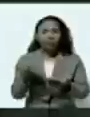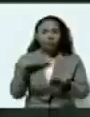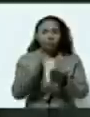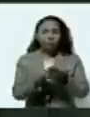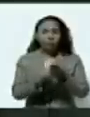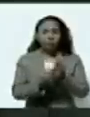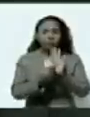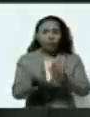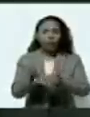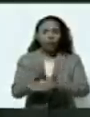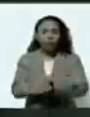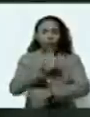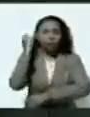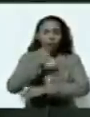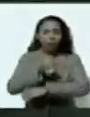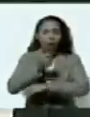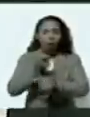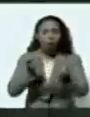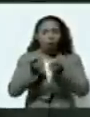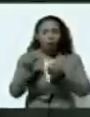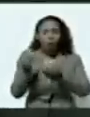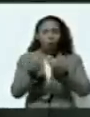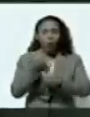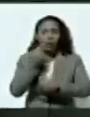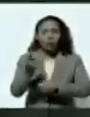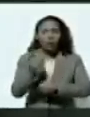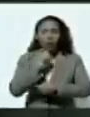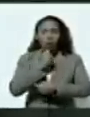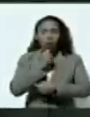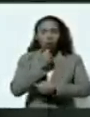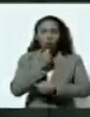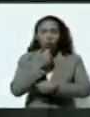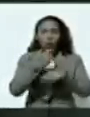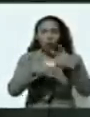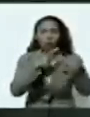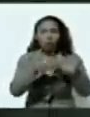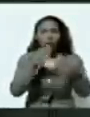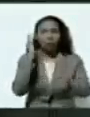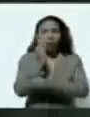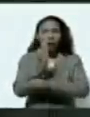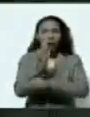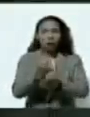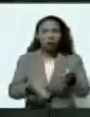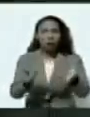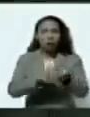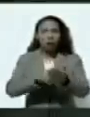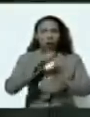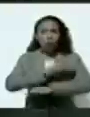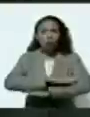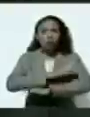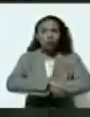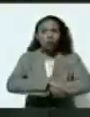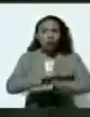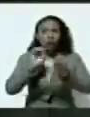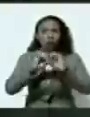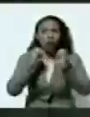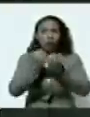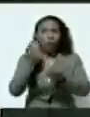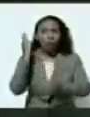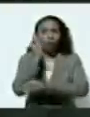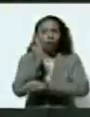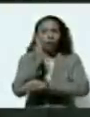presentado ante un tribunal de control, como lo dice el Código Orgánico Procesal Penal, y remitida las actuaciones a la Sala Penal. La